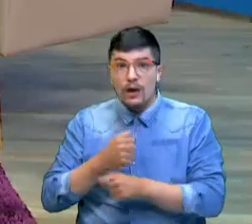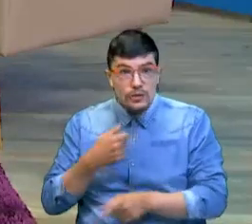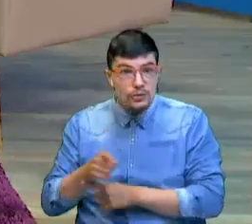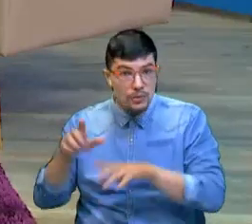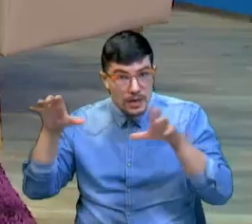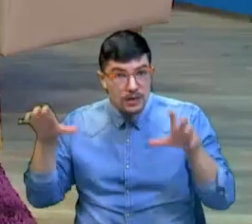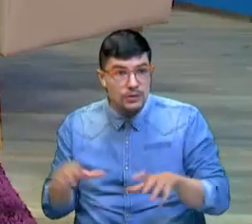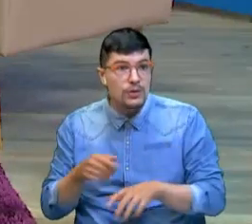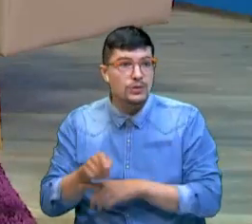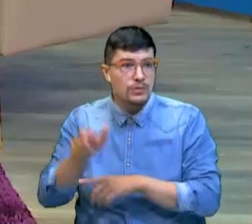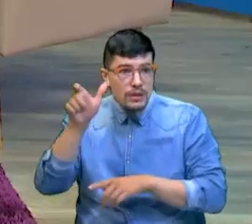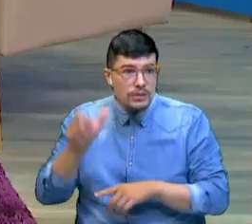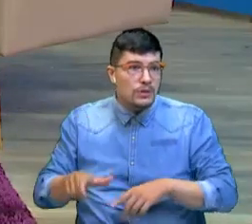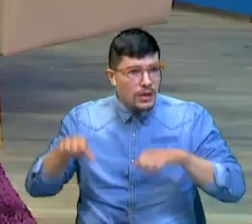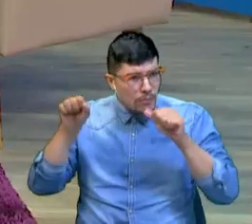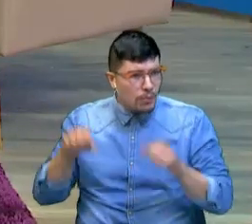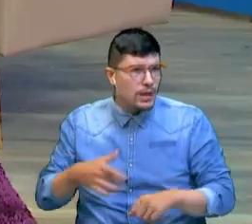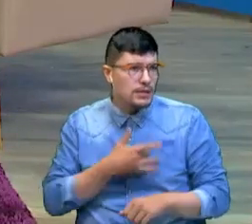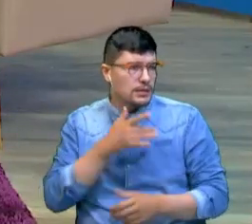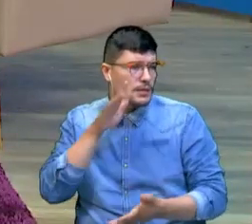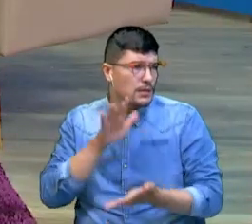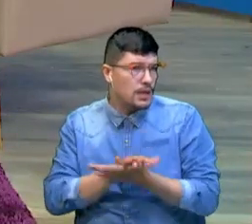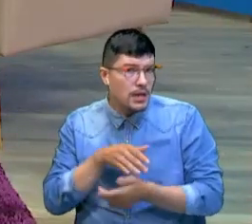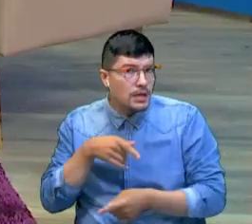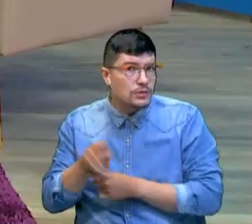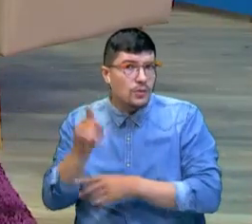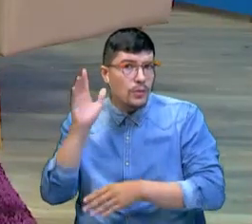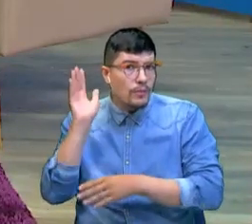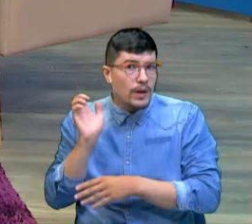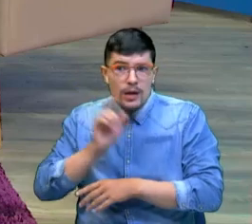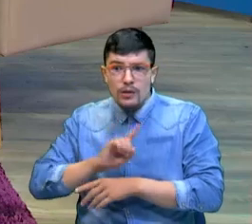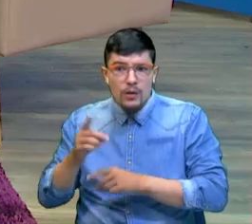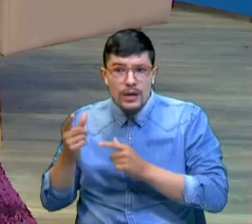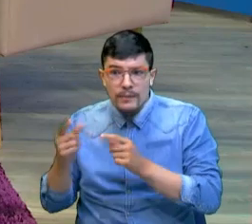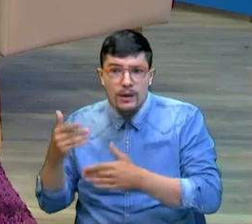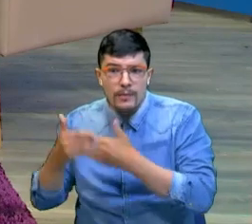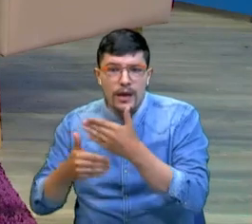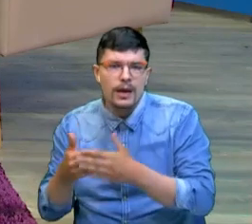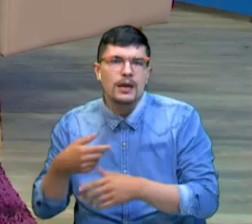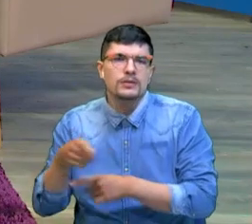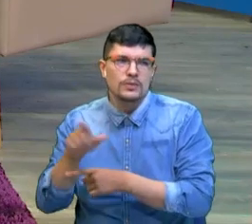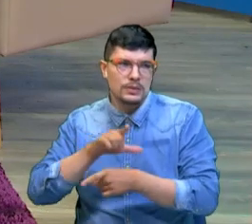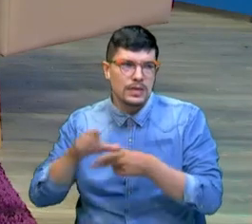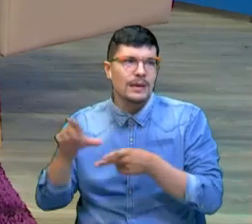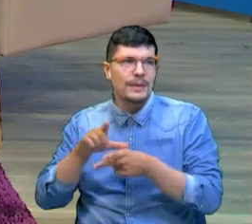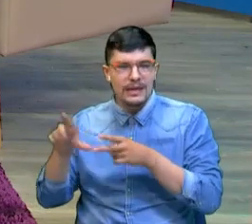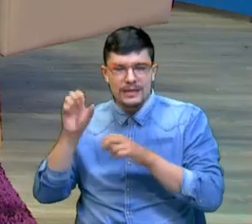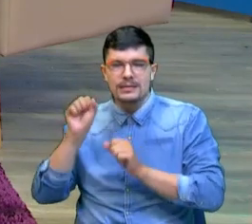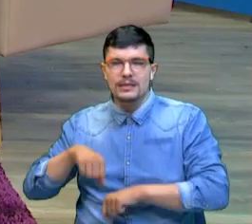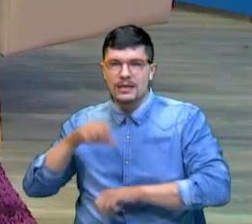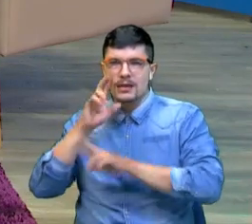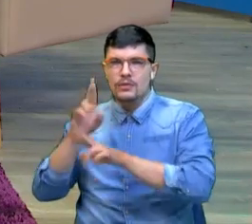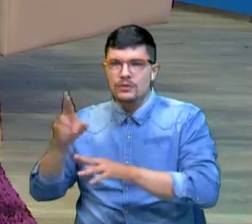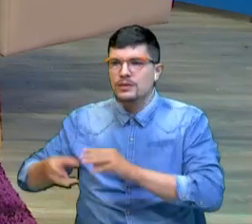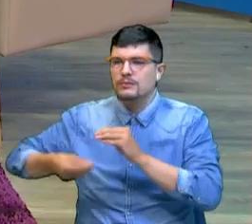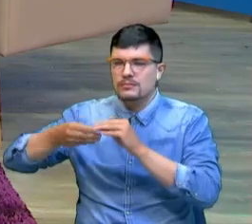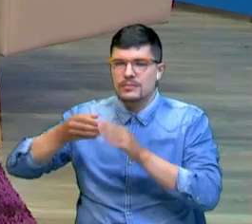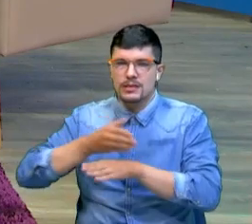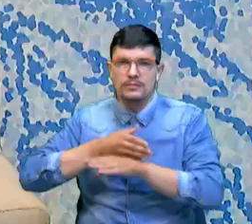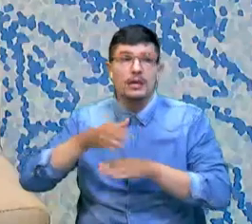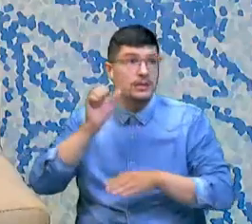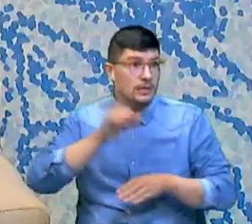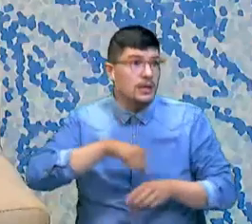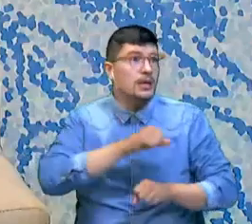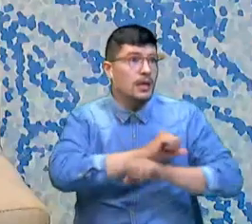acción, la persona puede estar tranquila que si el fondo no es diligente, de todos modos sus semanas van a ser tenidas en cuenta. Claro,